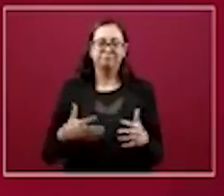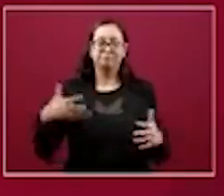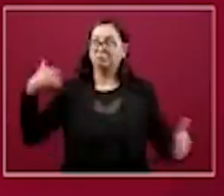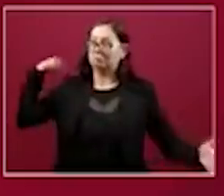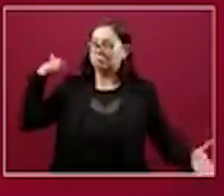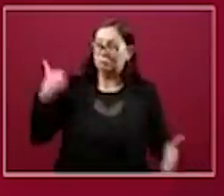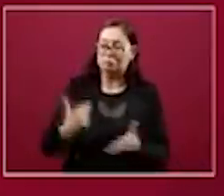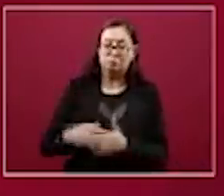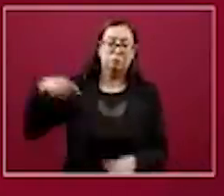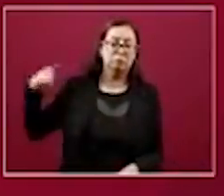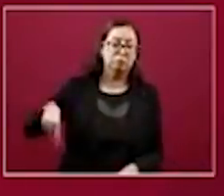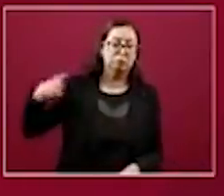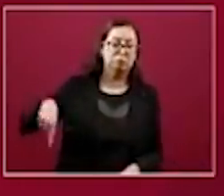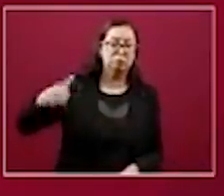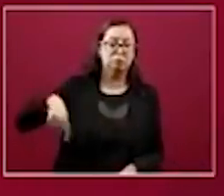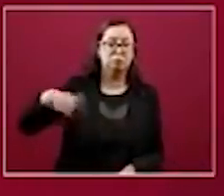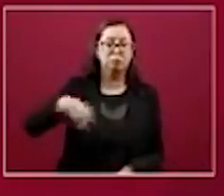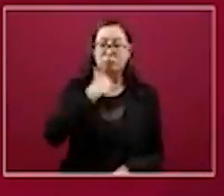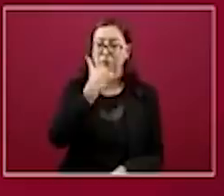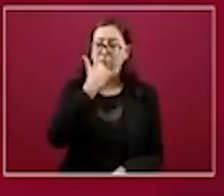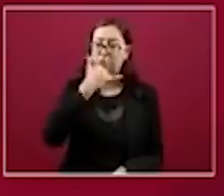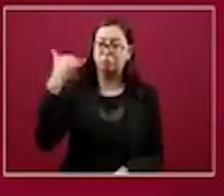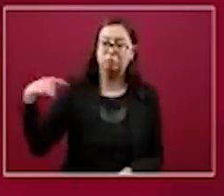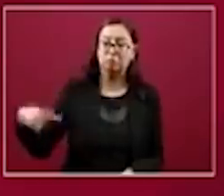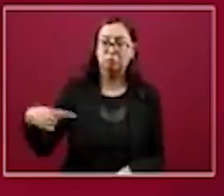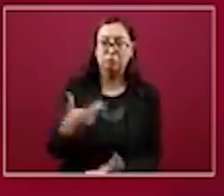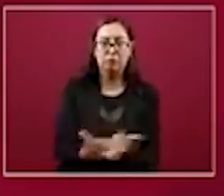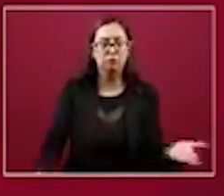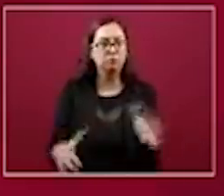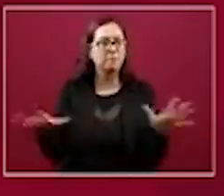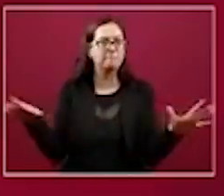siglos en procedimientos.